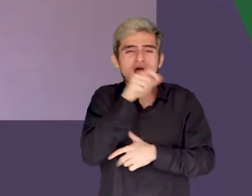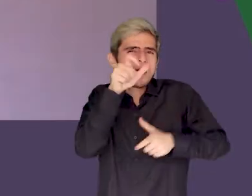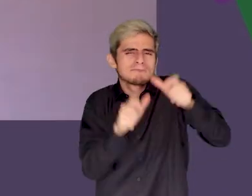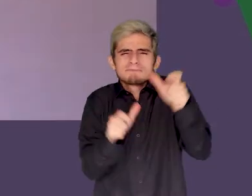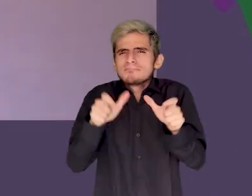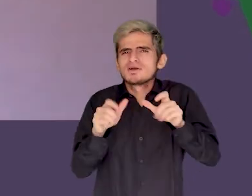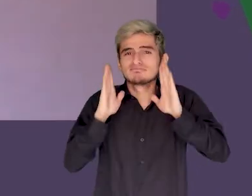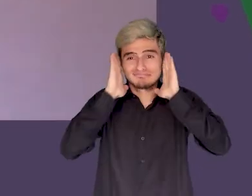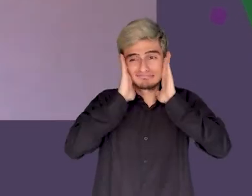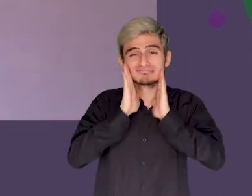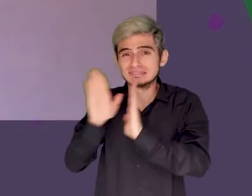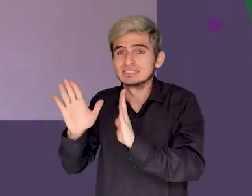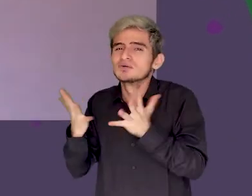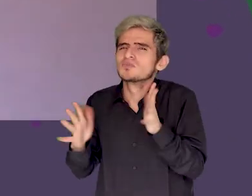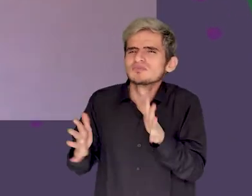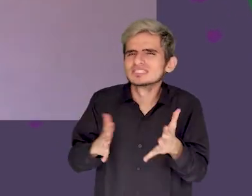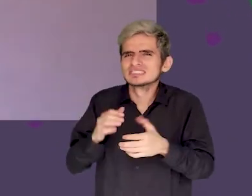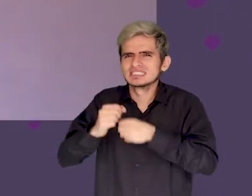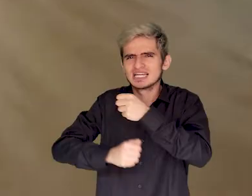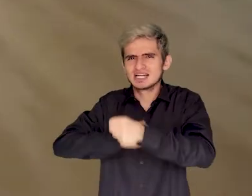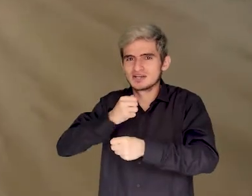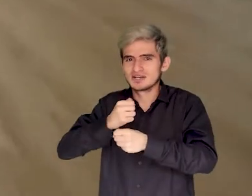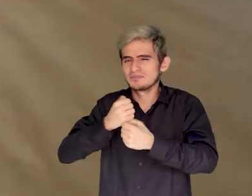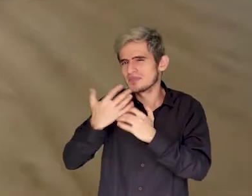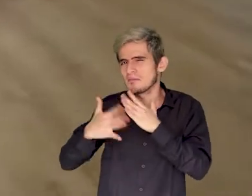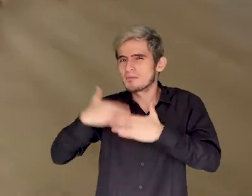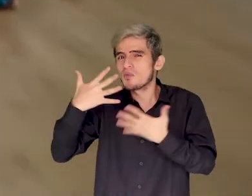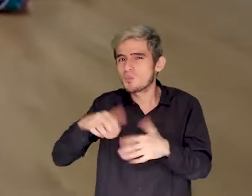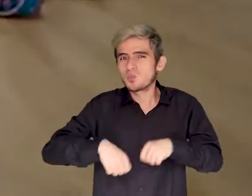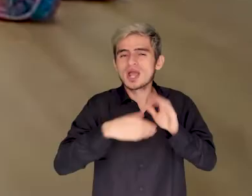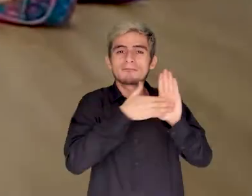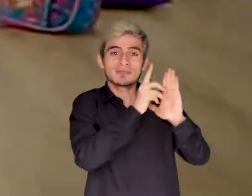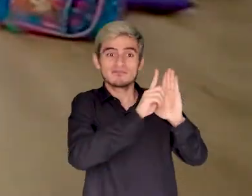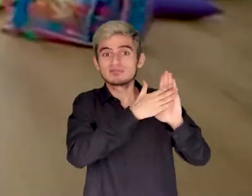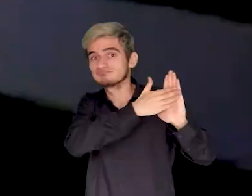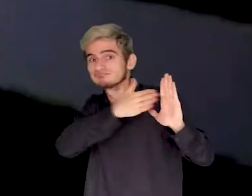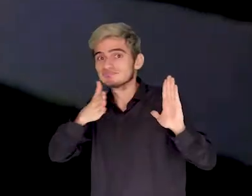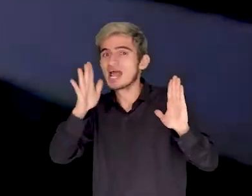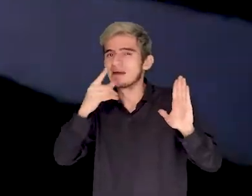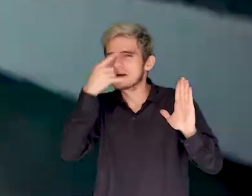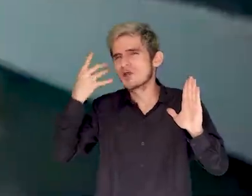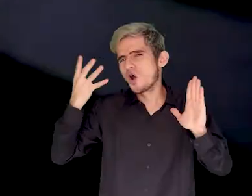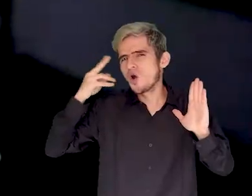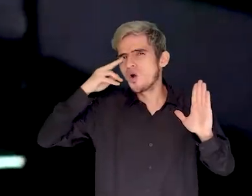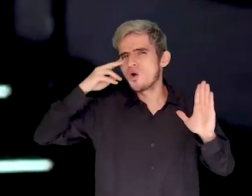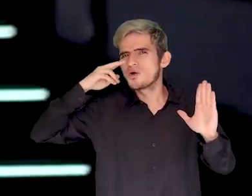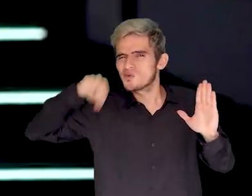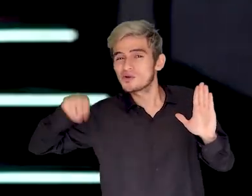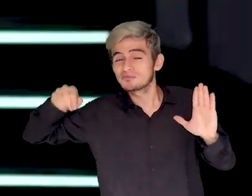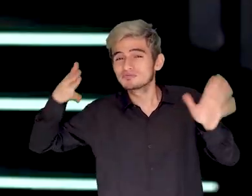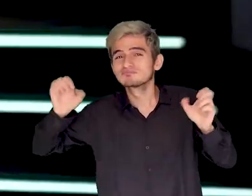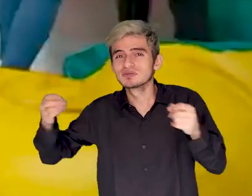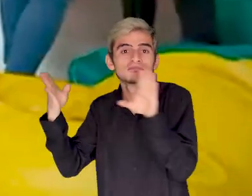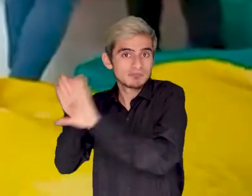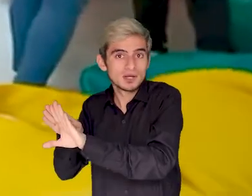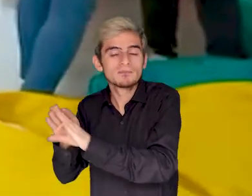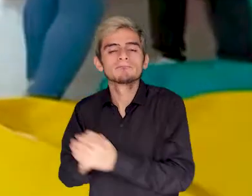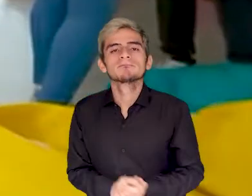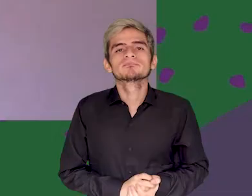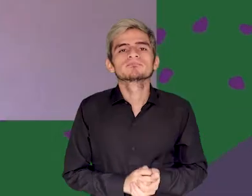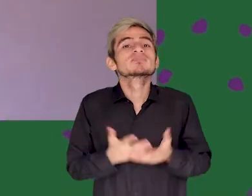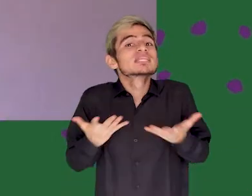como mes de febrero y marzo y son anuales. Y se tienden a cerrar como en junio del mismo